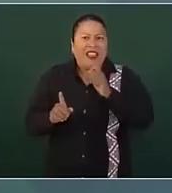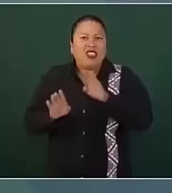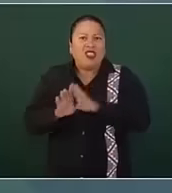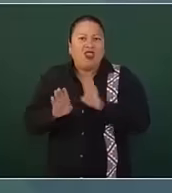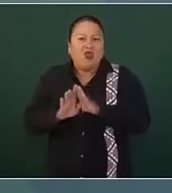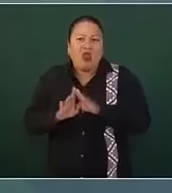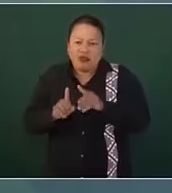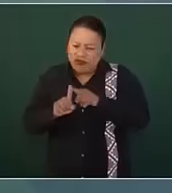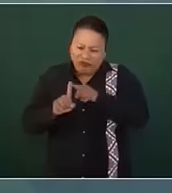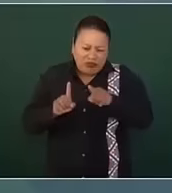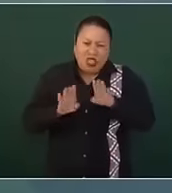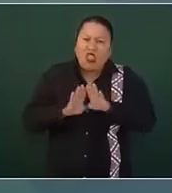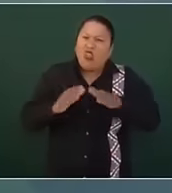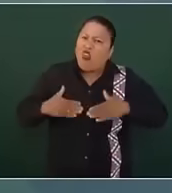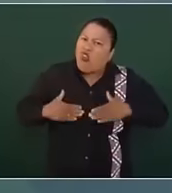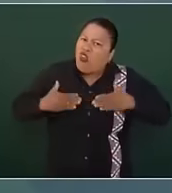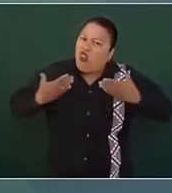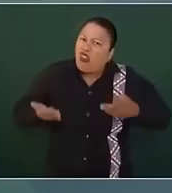derecho.